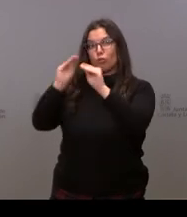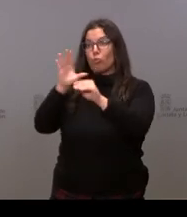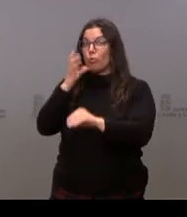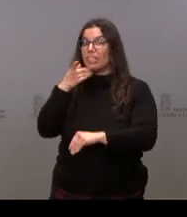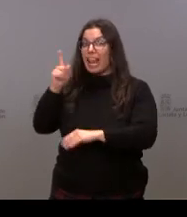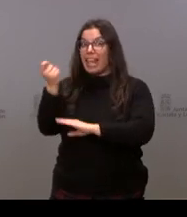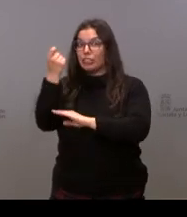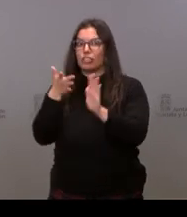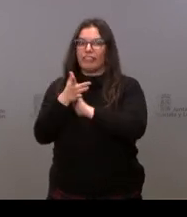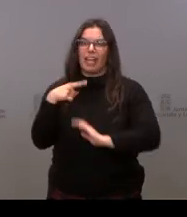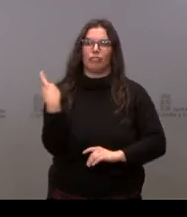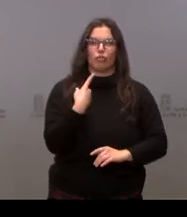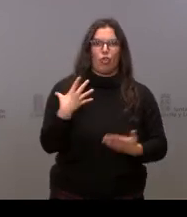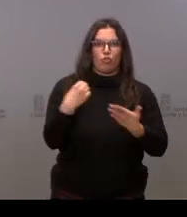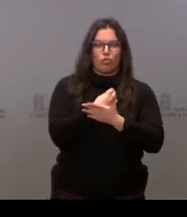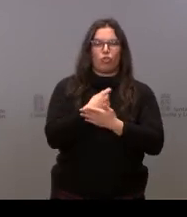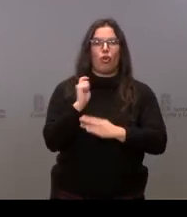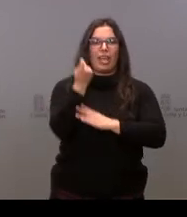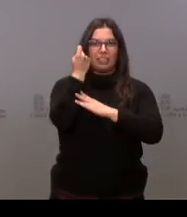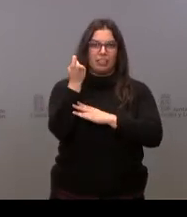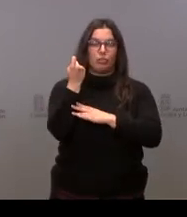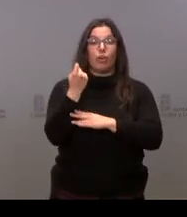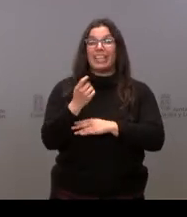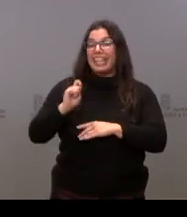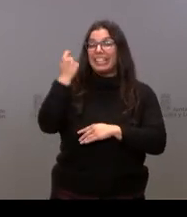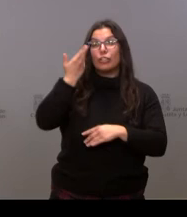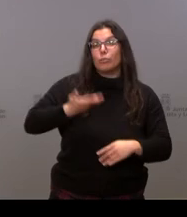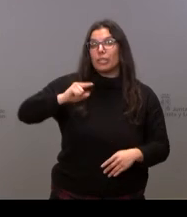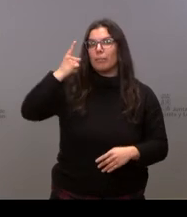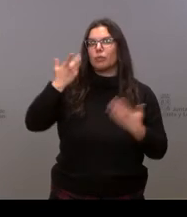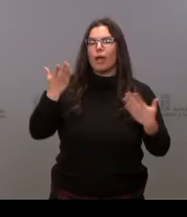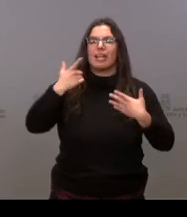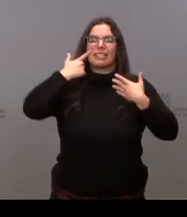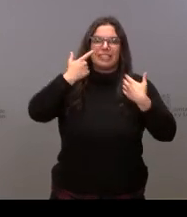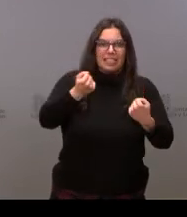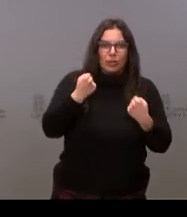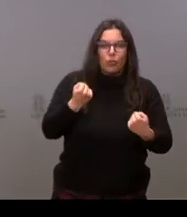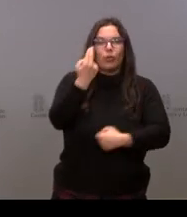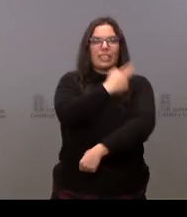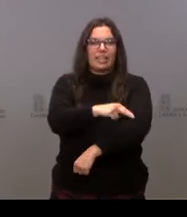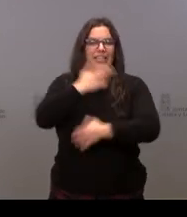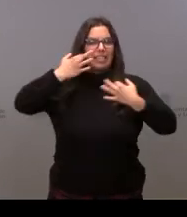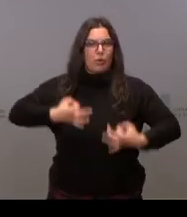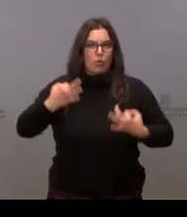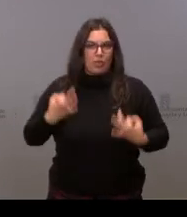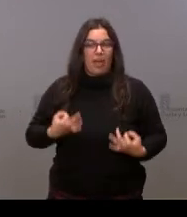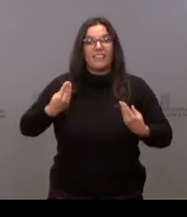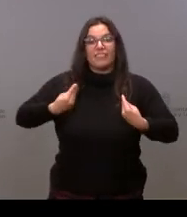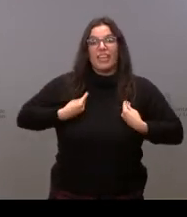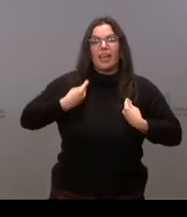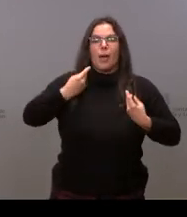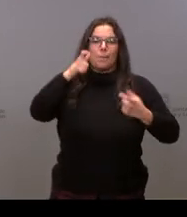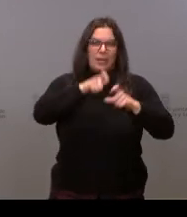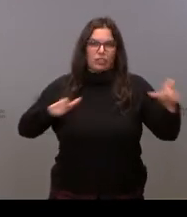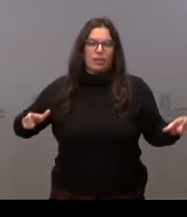todo el gobierno de castilla y león' y lo que es más importante el éxito de la salud de la seguridad de la vida de las